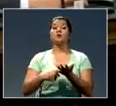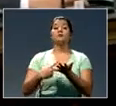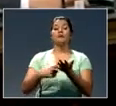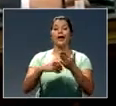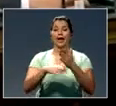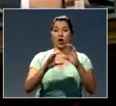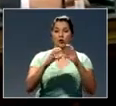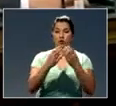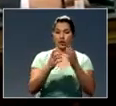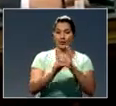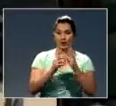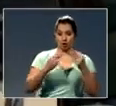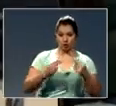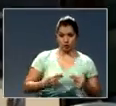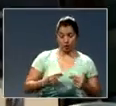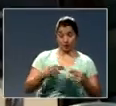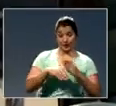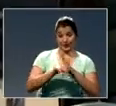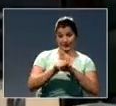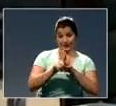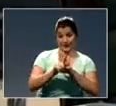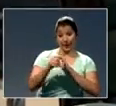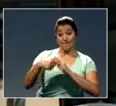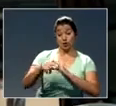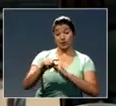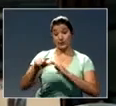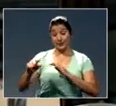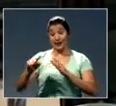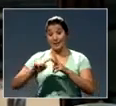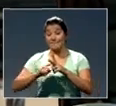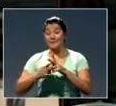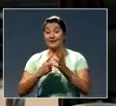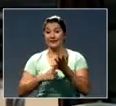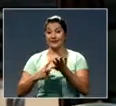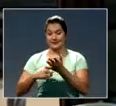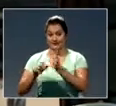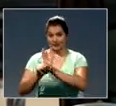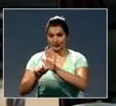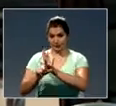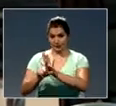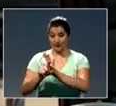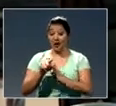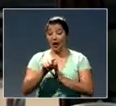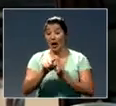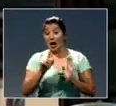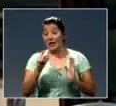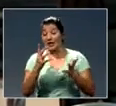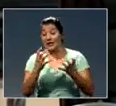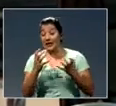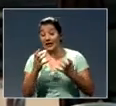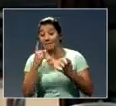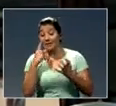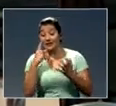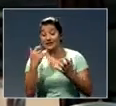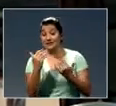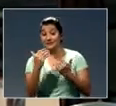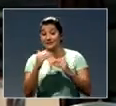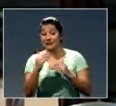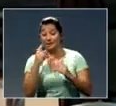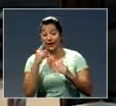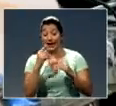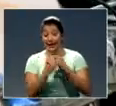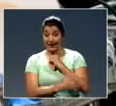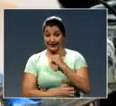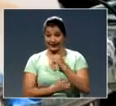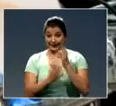sería enviado a plenario la próxima semana. Allí los opositores a la moción que condiciona el tratamiento del VIH a migrantes irregulares